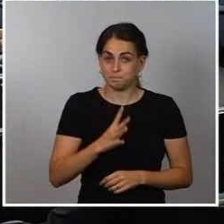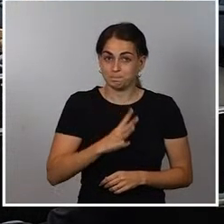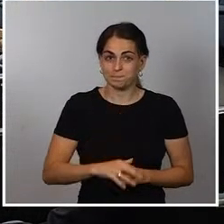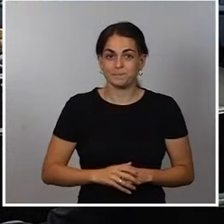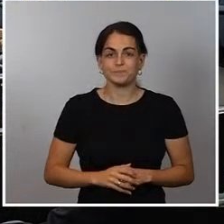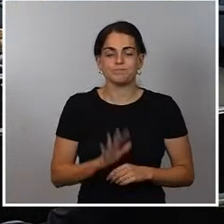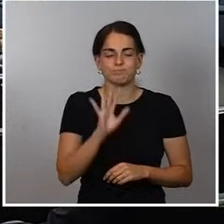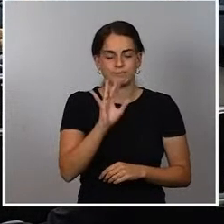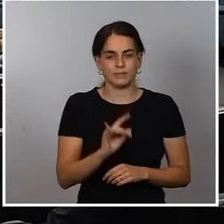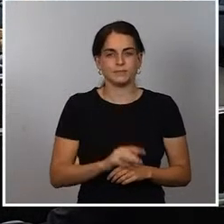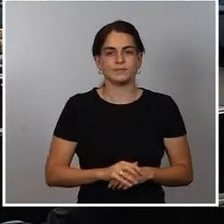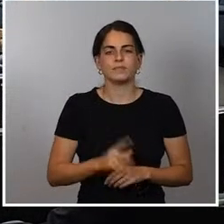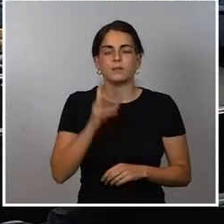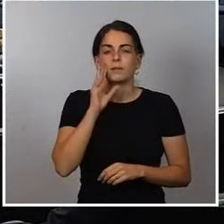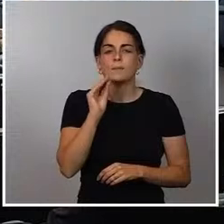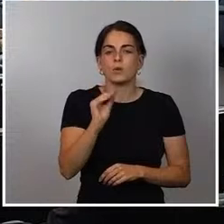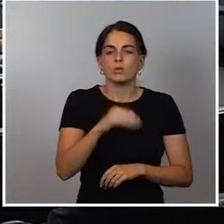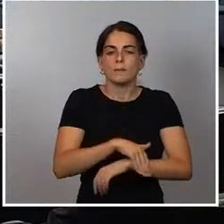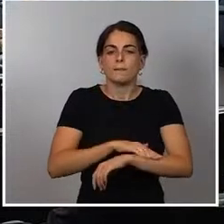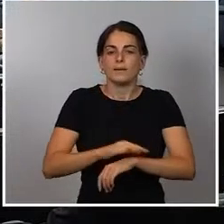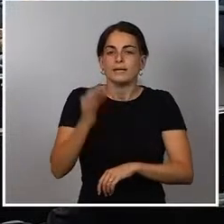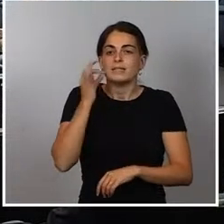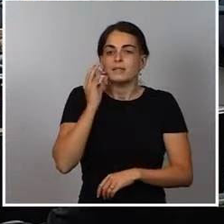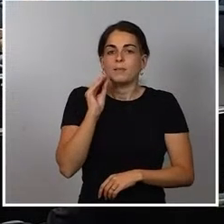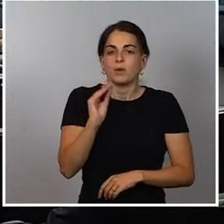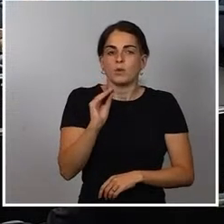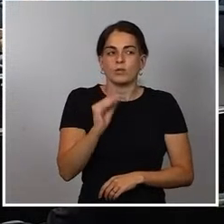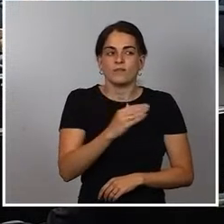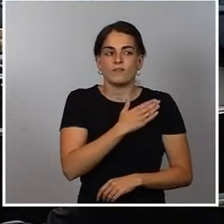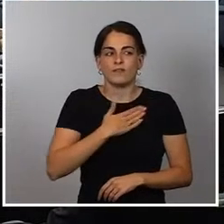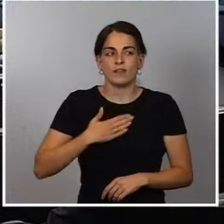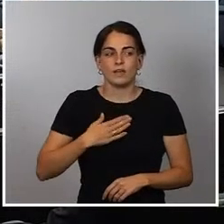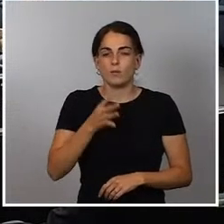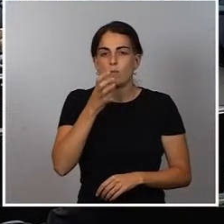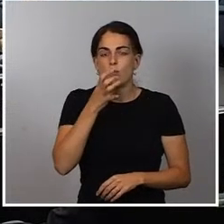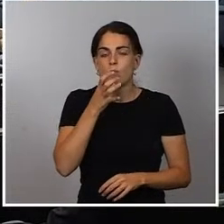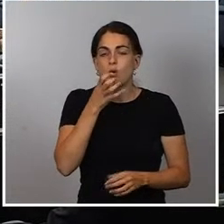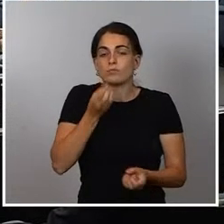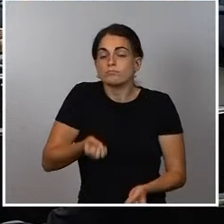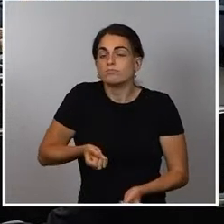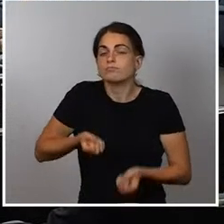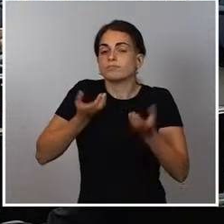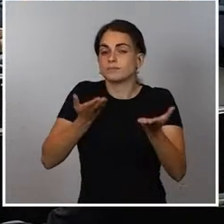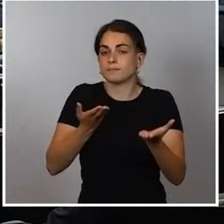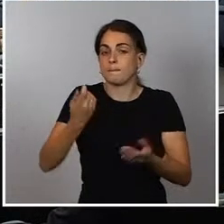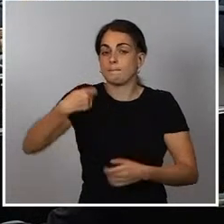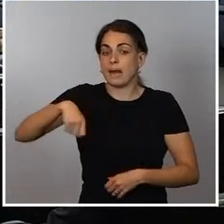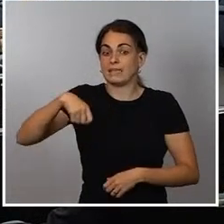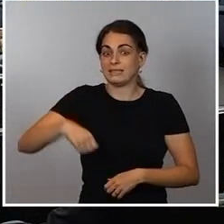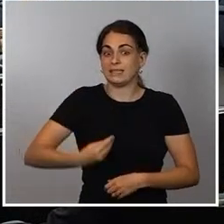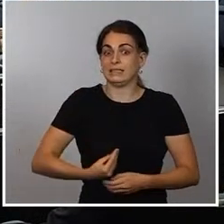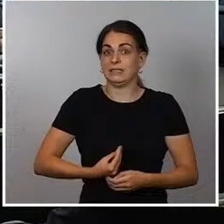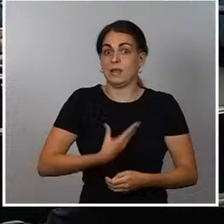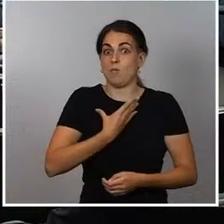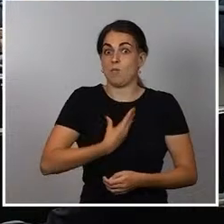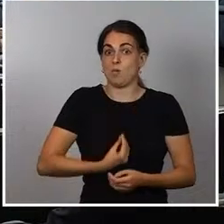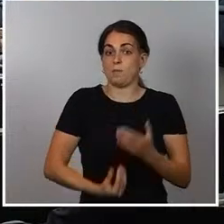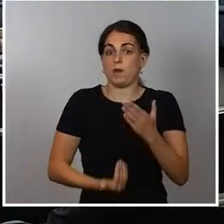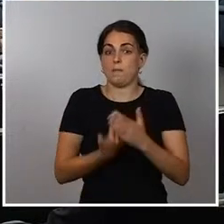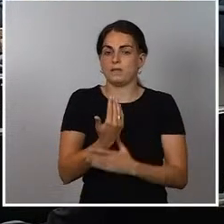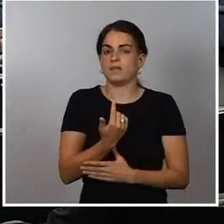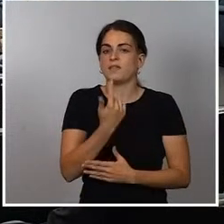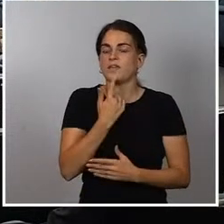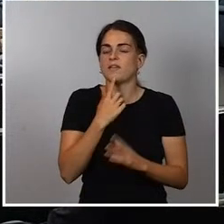le preguntaba ministra por las declaraciones que ha hecho esta mañana el presidente de murcia que esperaba de la reunión una propuesta